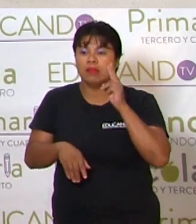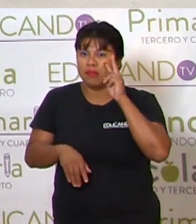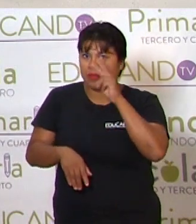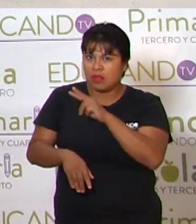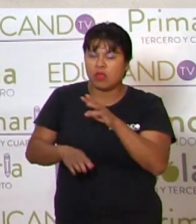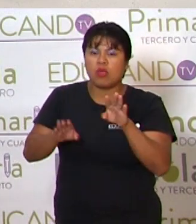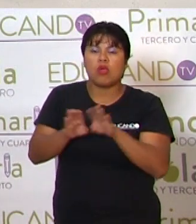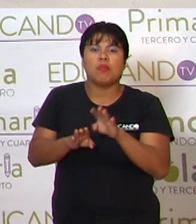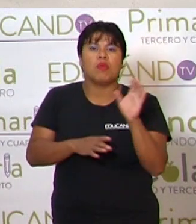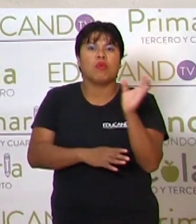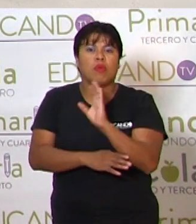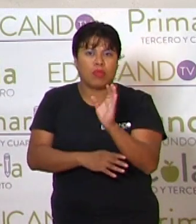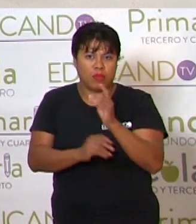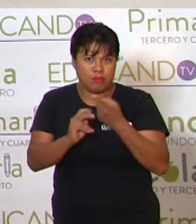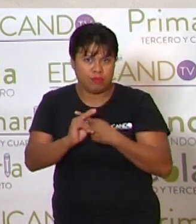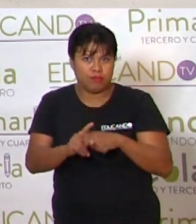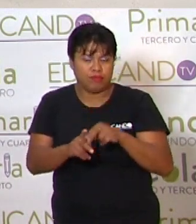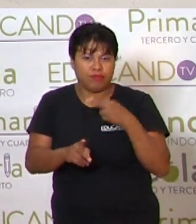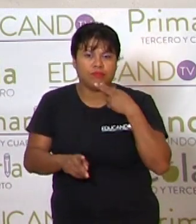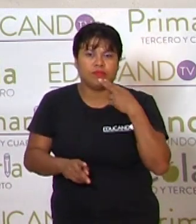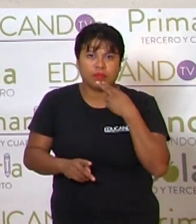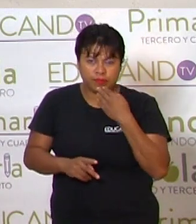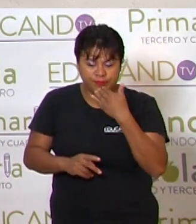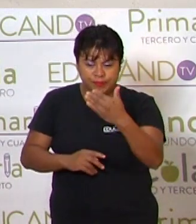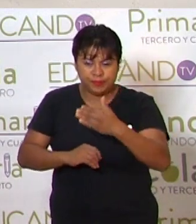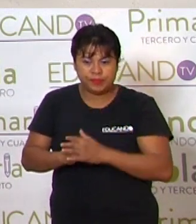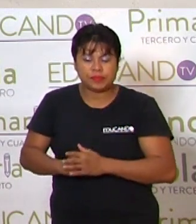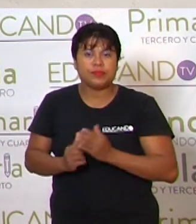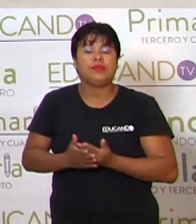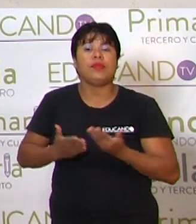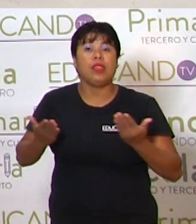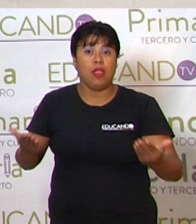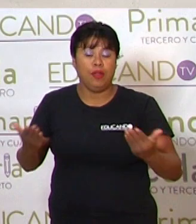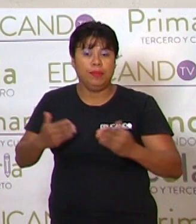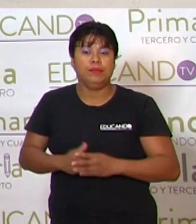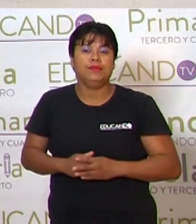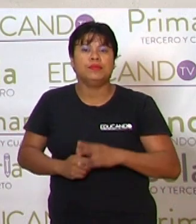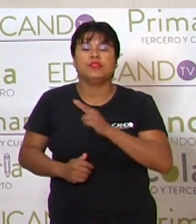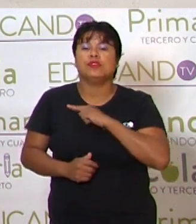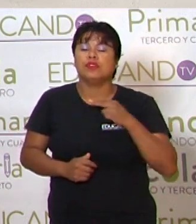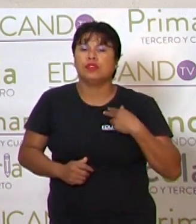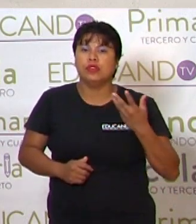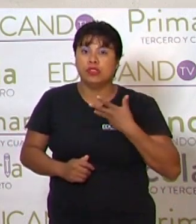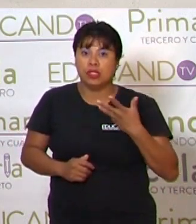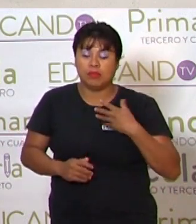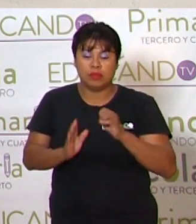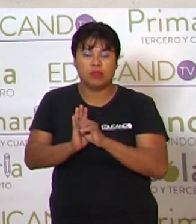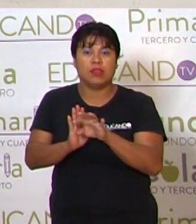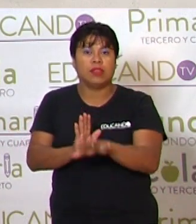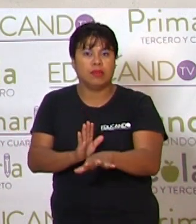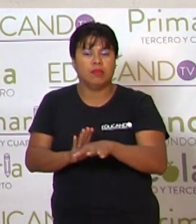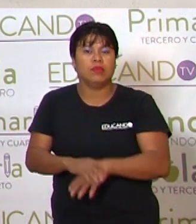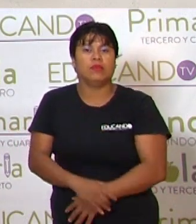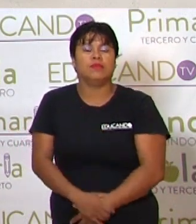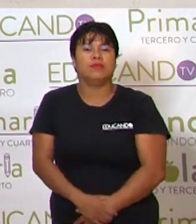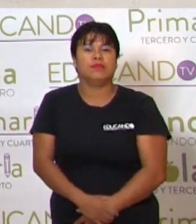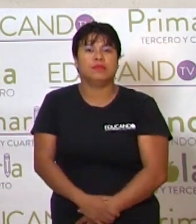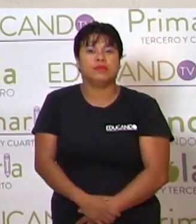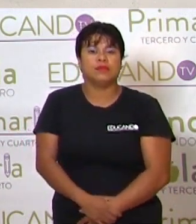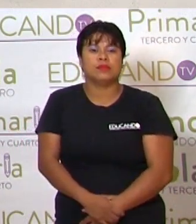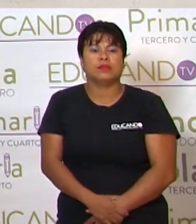más de cuenta cómo y cuándo se utilizan. Bien, ahora, Tenemos, por ejemplo,